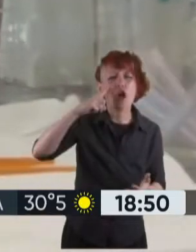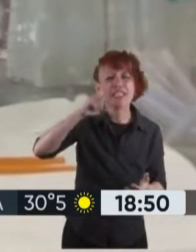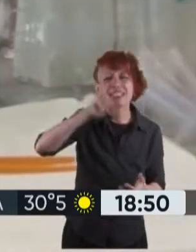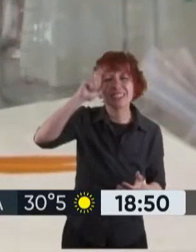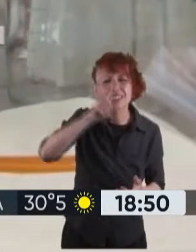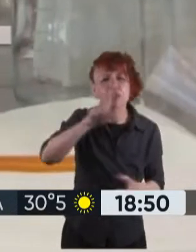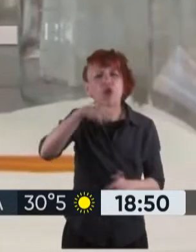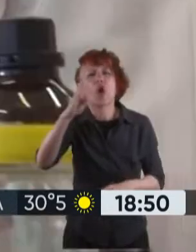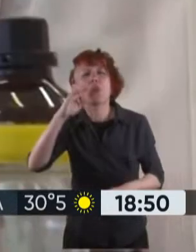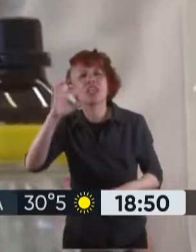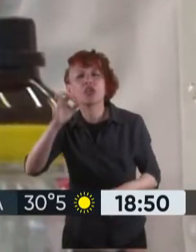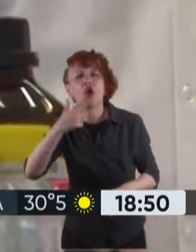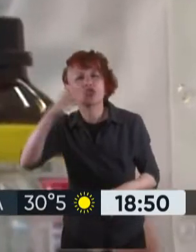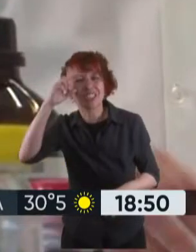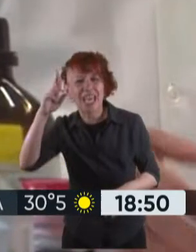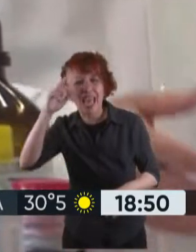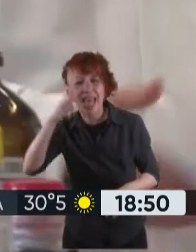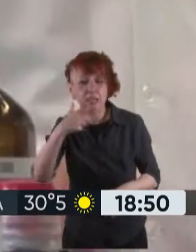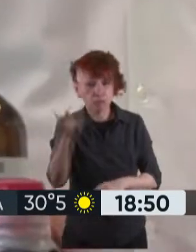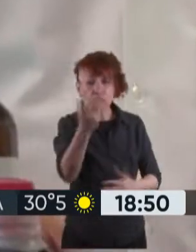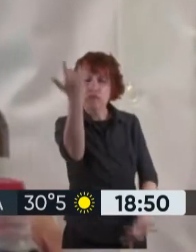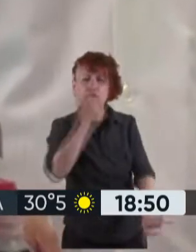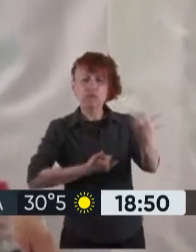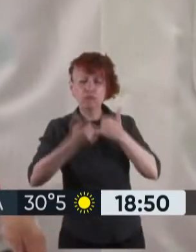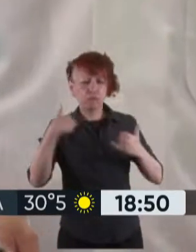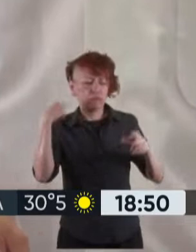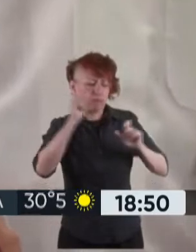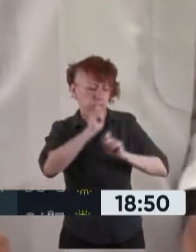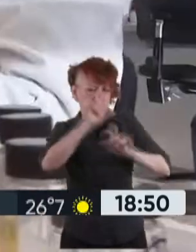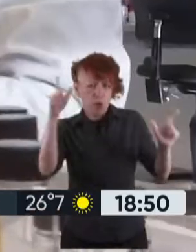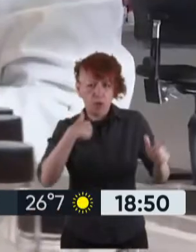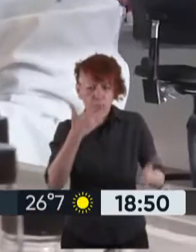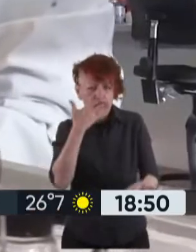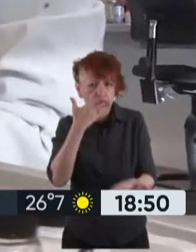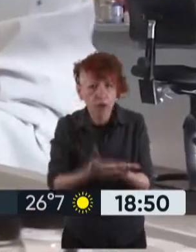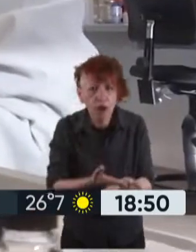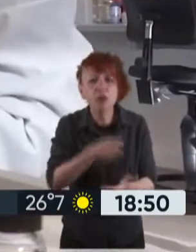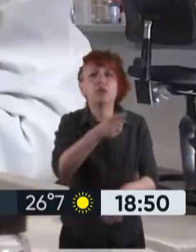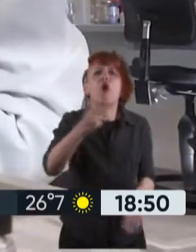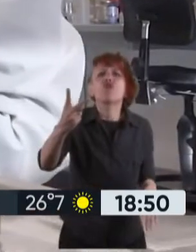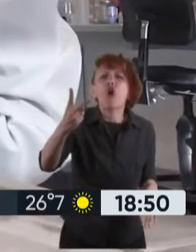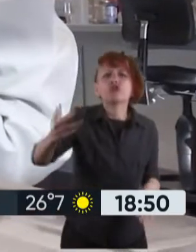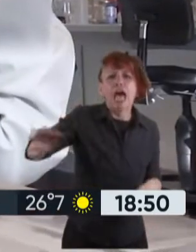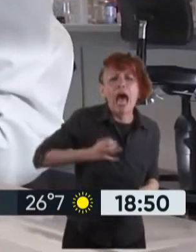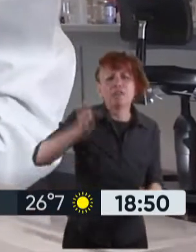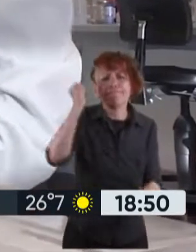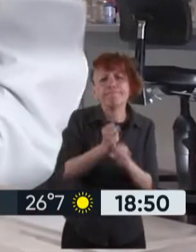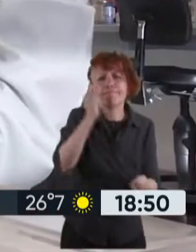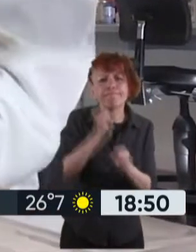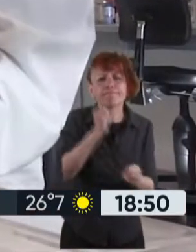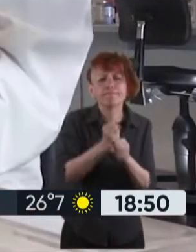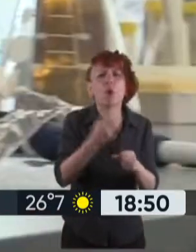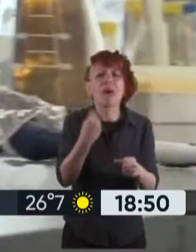Y me contaron algo que me llenó de asombro. Me dijeron que llevaban más de 2 años habiendo producido una